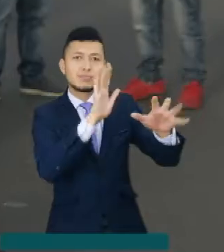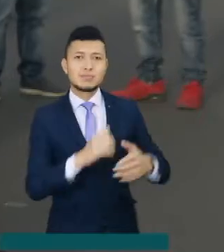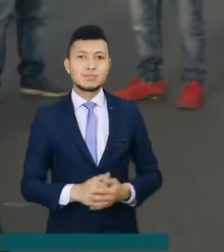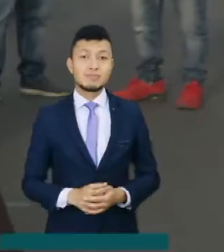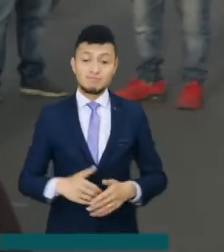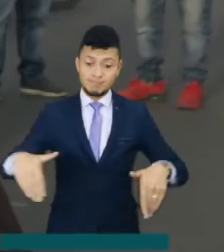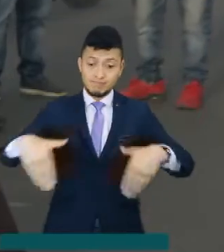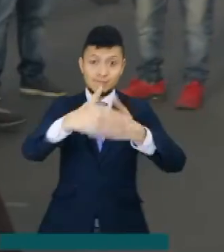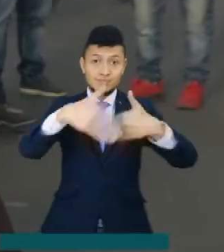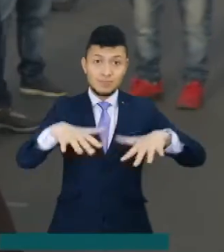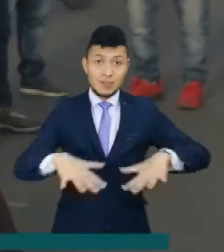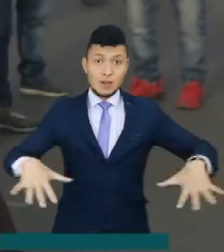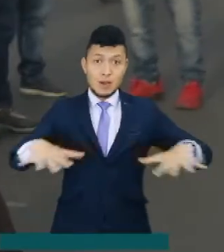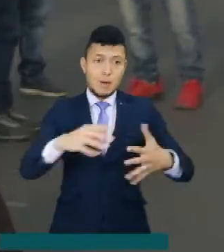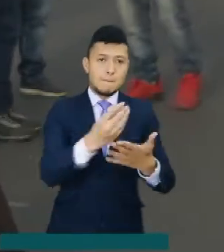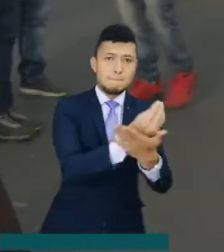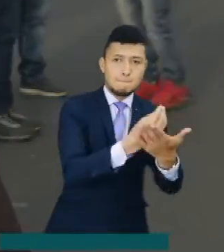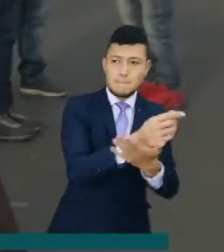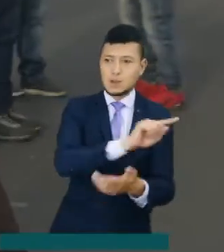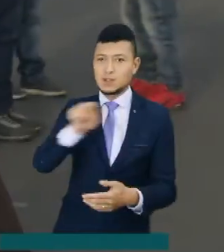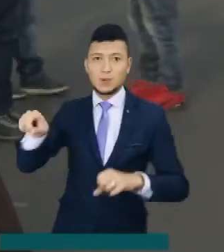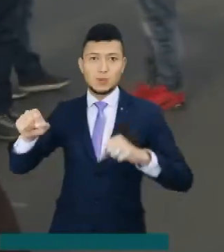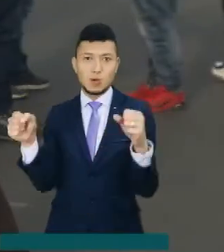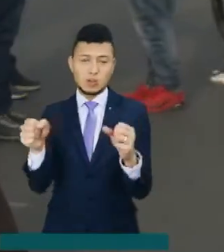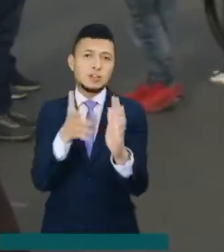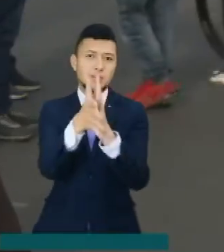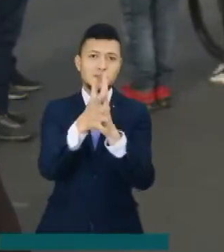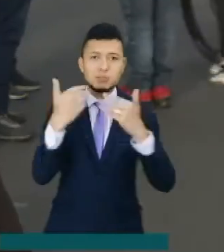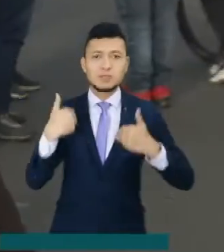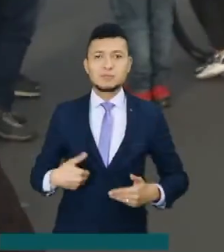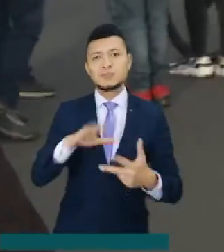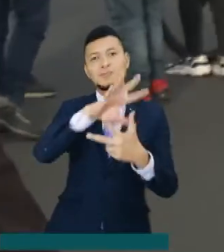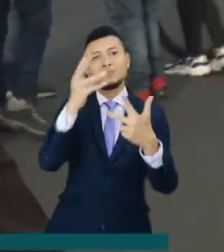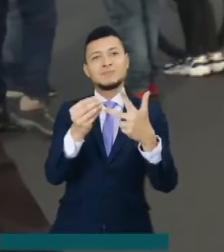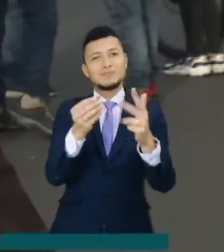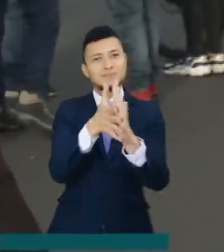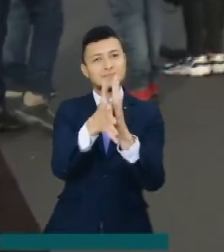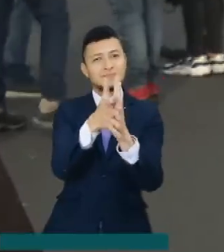Desde el corredor vial de la vía Bogotá-Mosquera, informó Edixon Ruiz para Enlace 13.